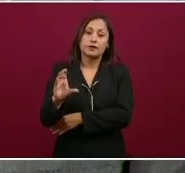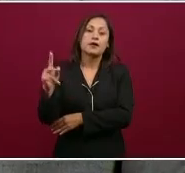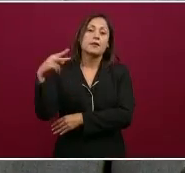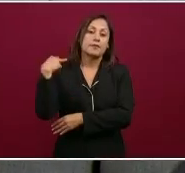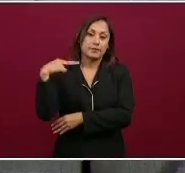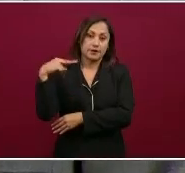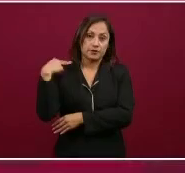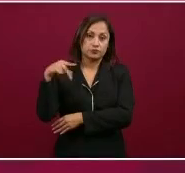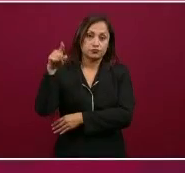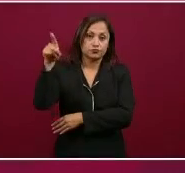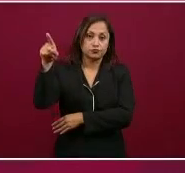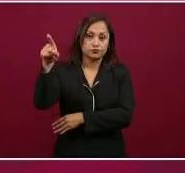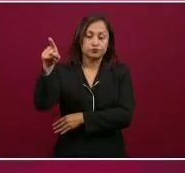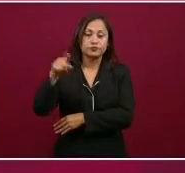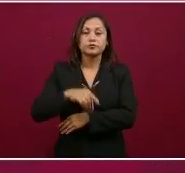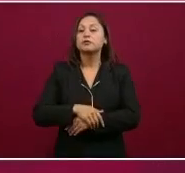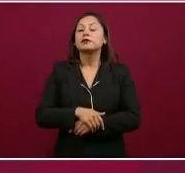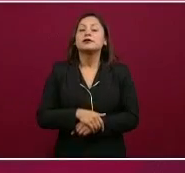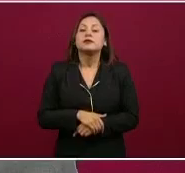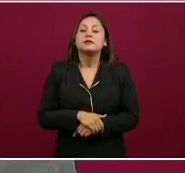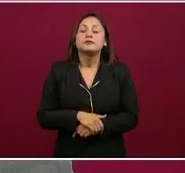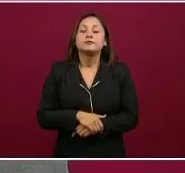Veracruz. Mañana,